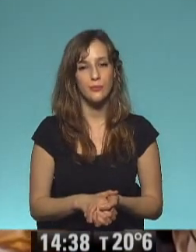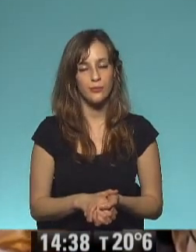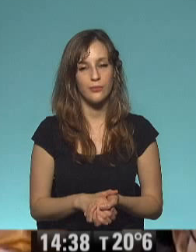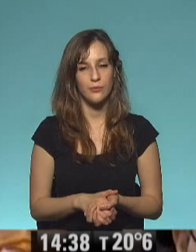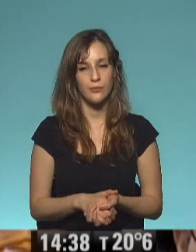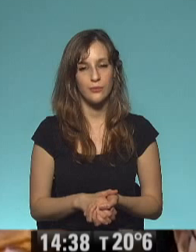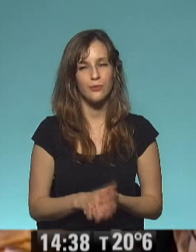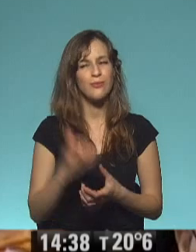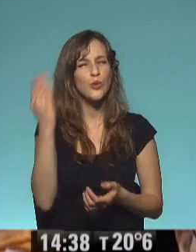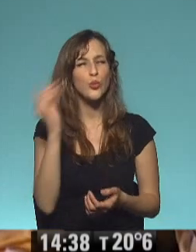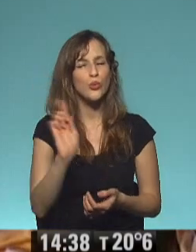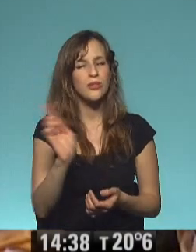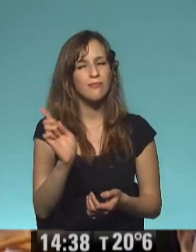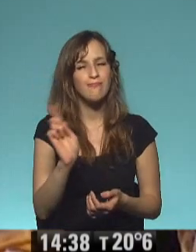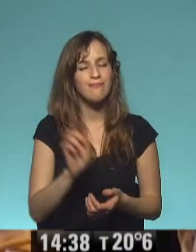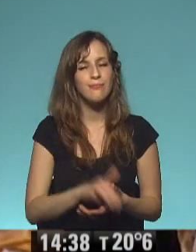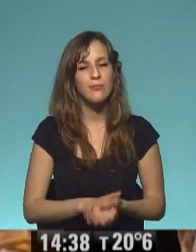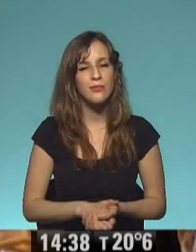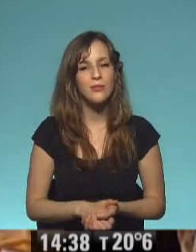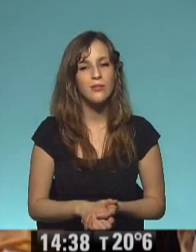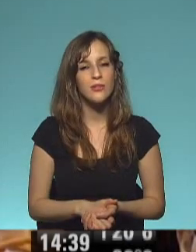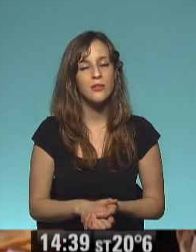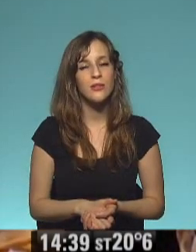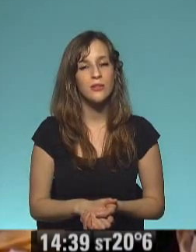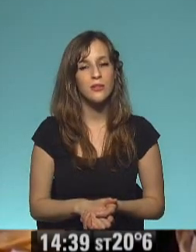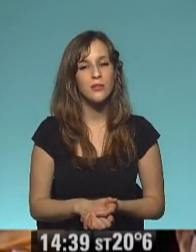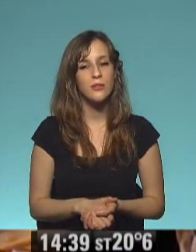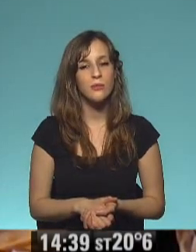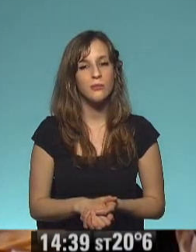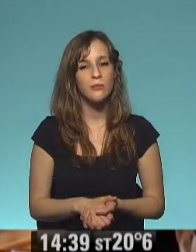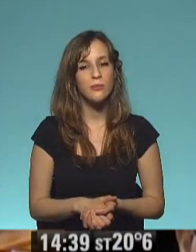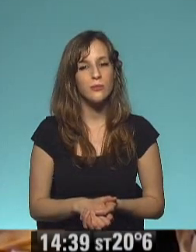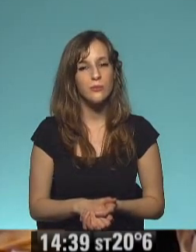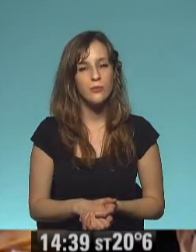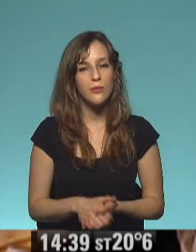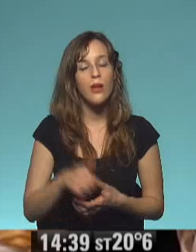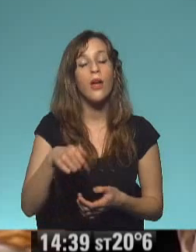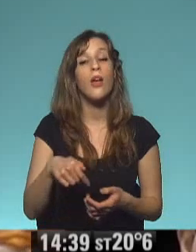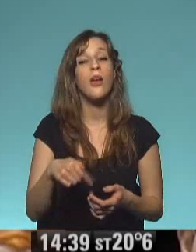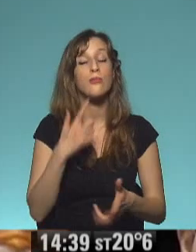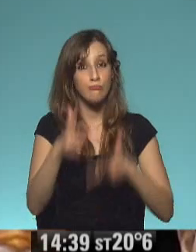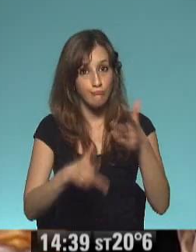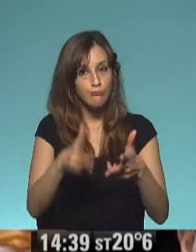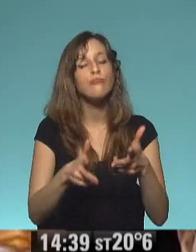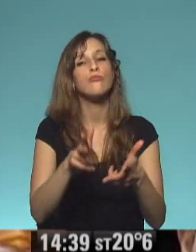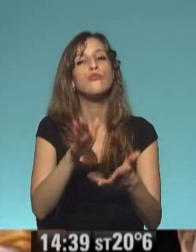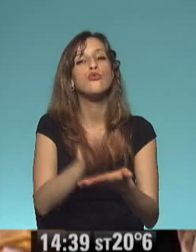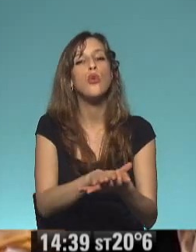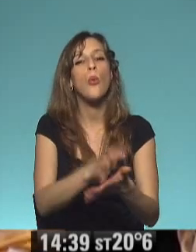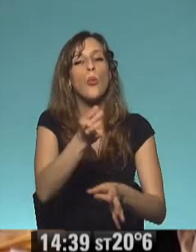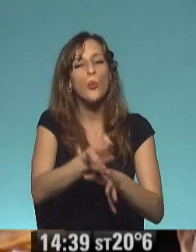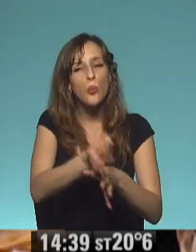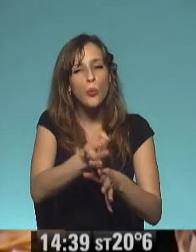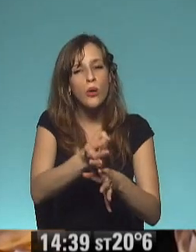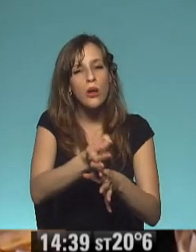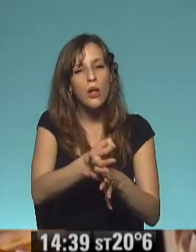ministro Trotta hace unos días utilizó la posibilidad de que volvamos a clases, a aulas, algunos lugares distintos donde